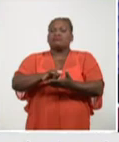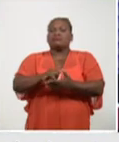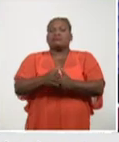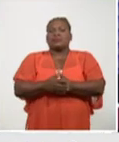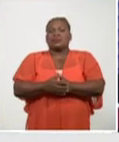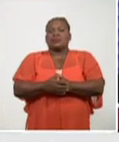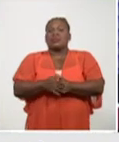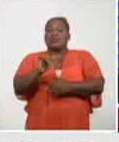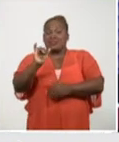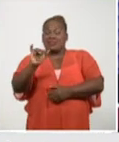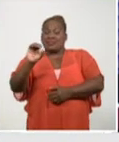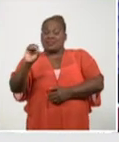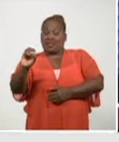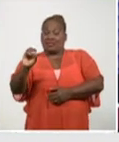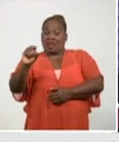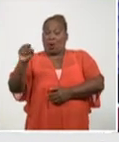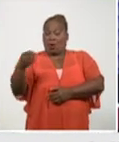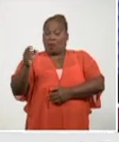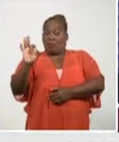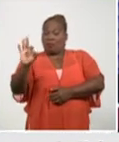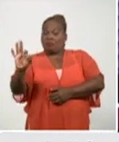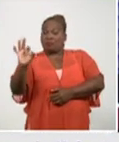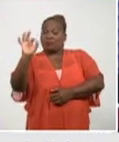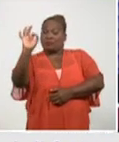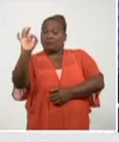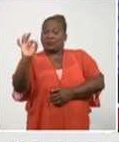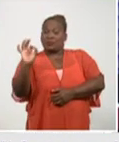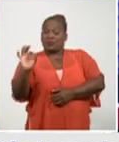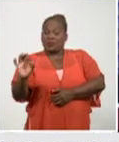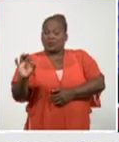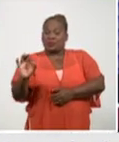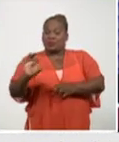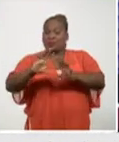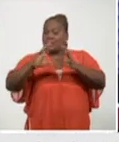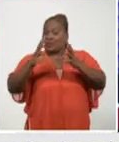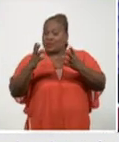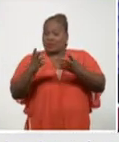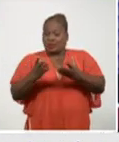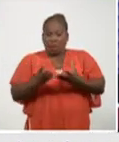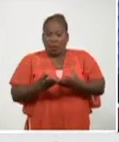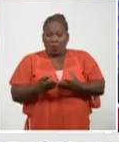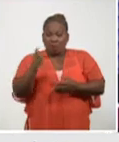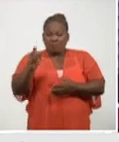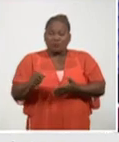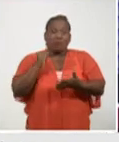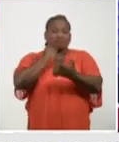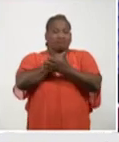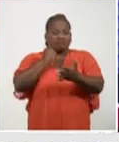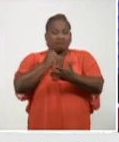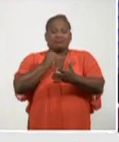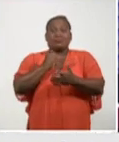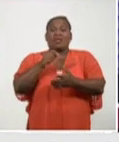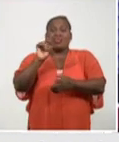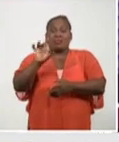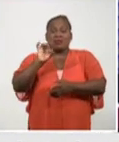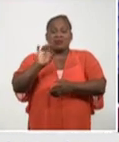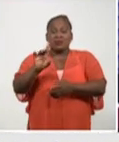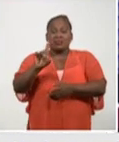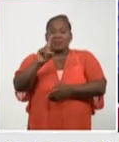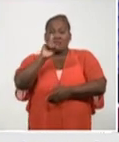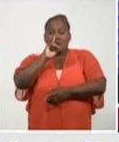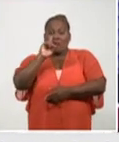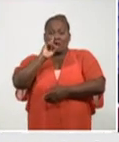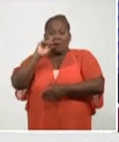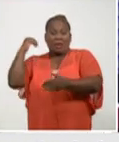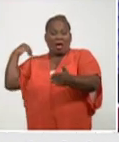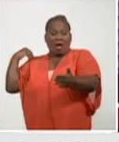68,8% de todos los diagnosticados del 15 de noviembre acá, que se coge de referencia el 15 de noviembre porque